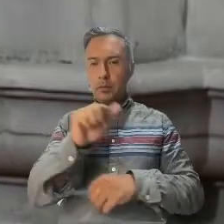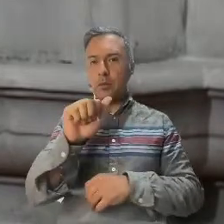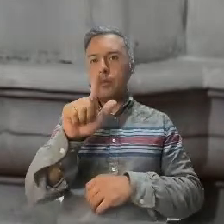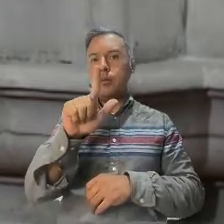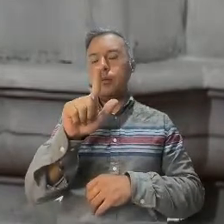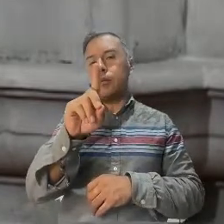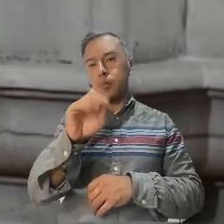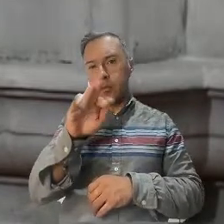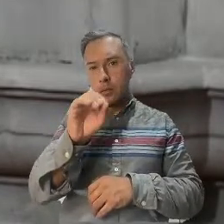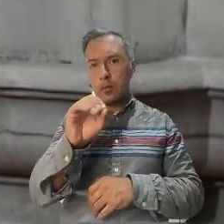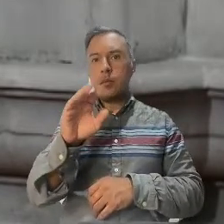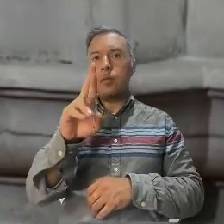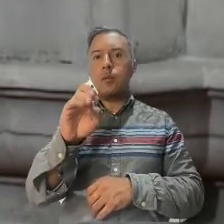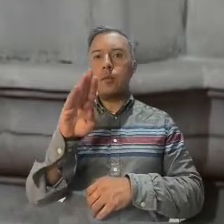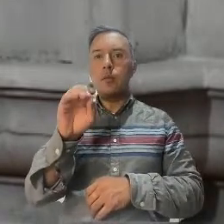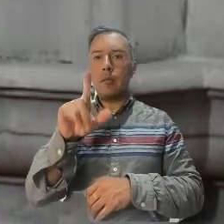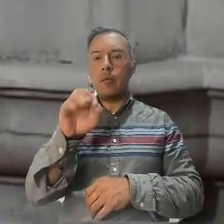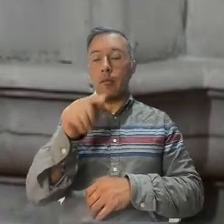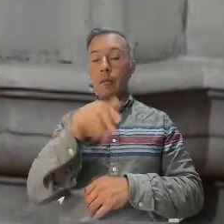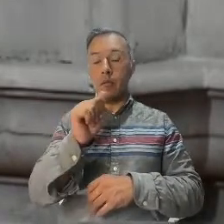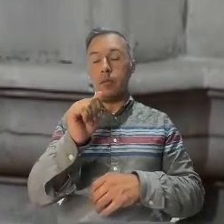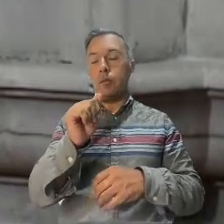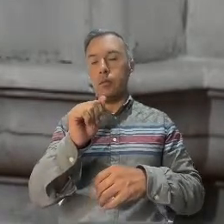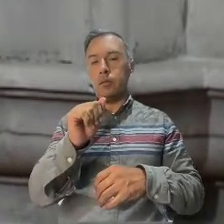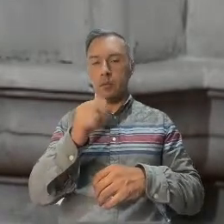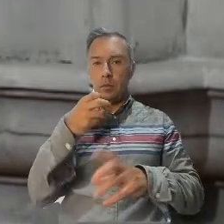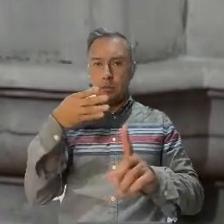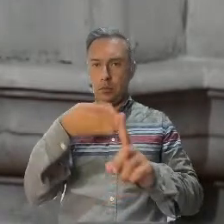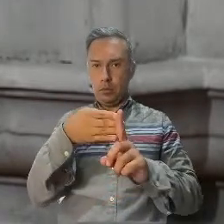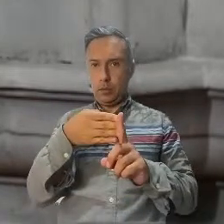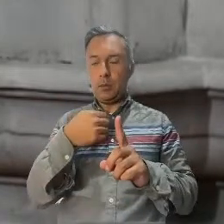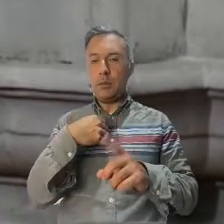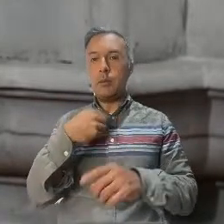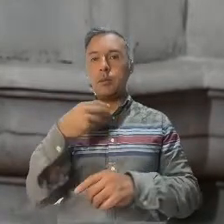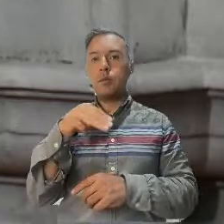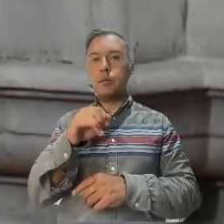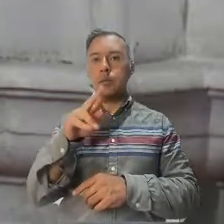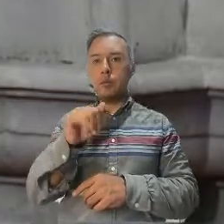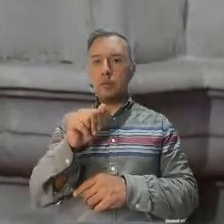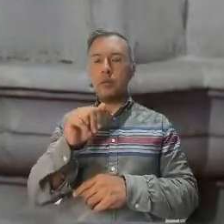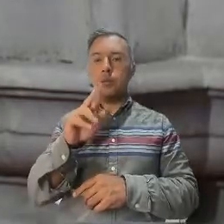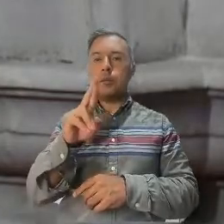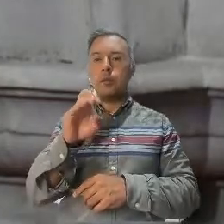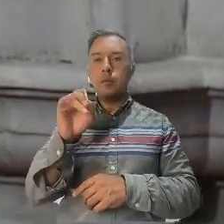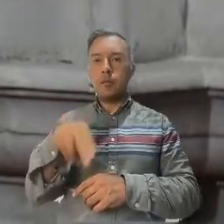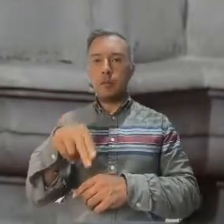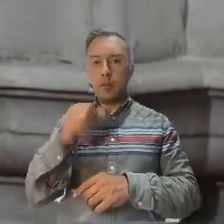Sin otro particular, me despido de usted atentamente, María Darinka Rendón Sánchez,